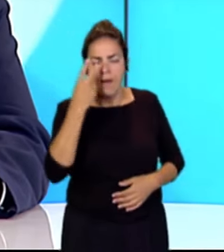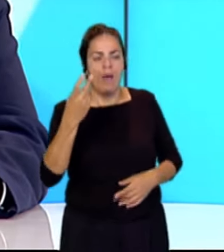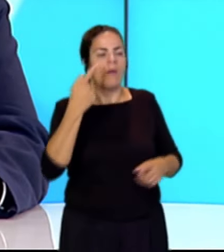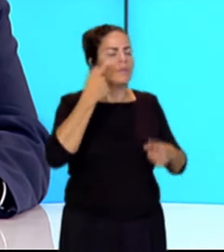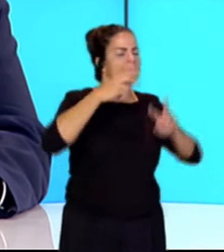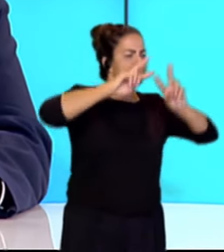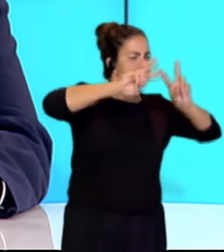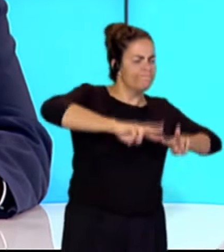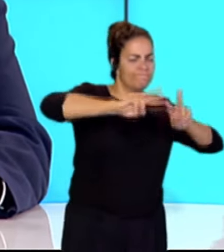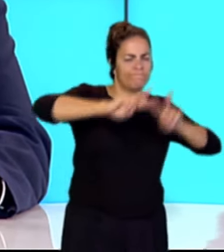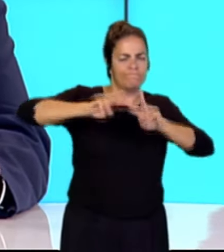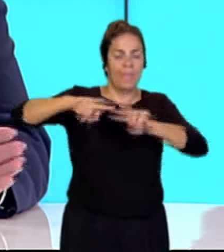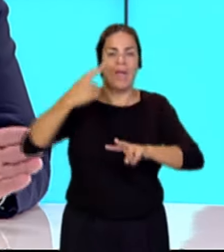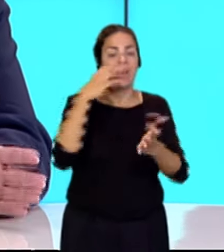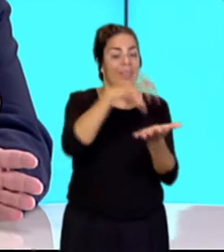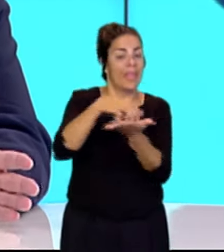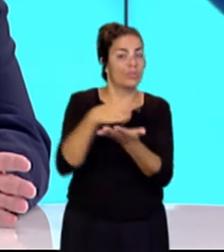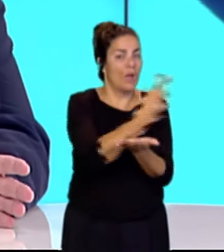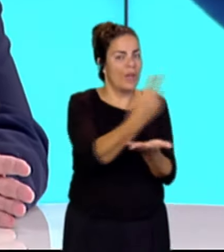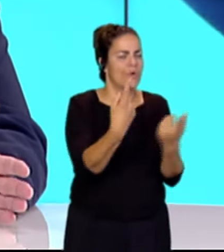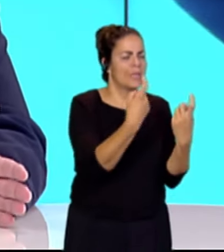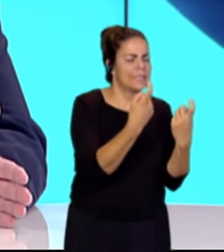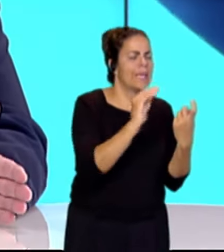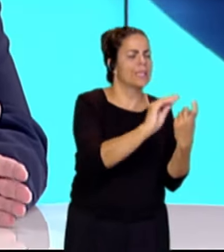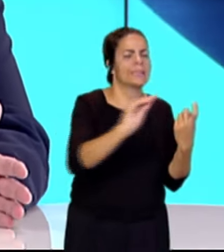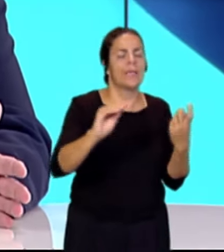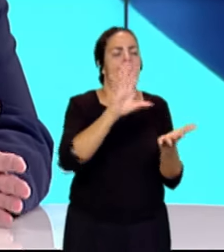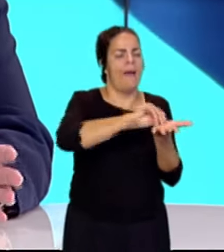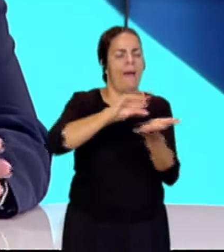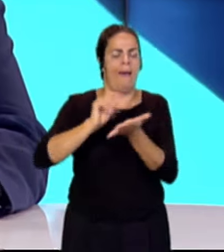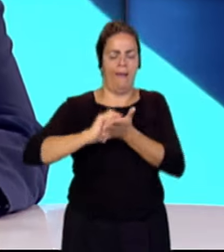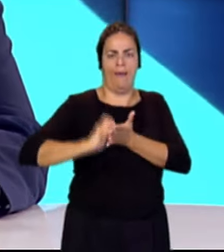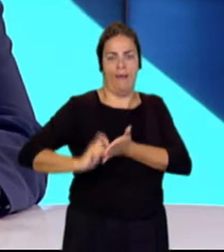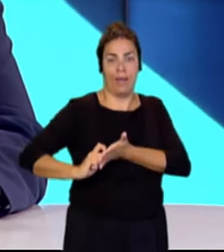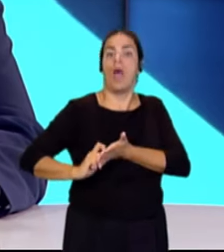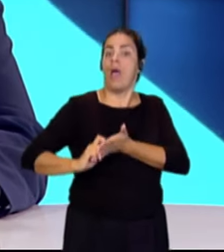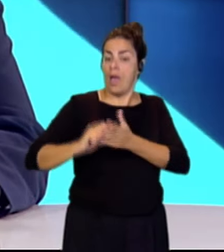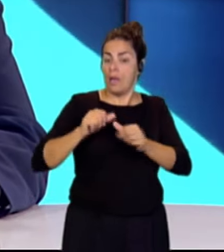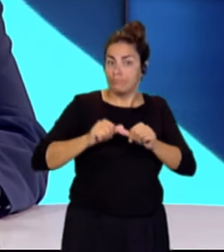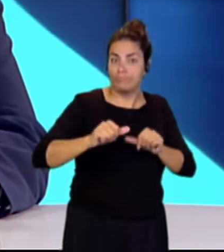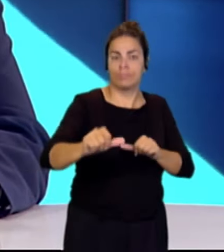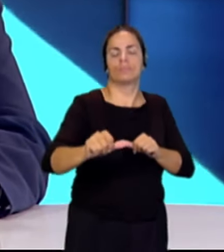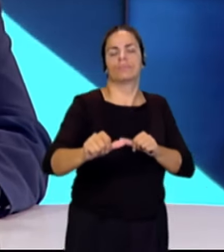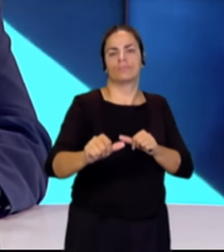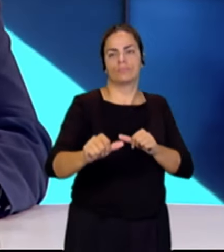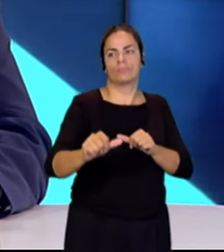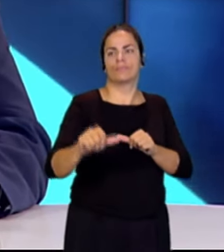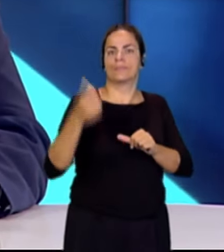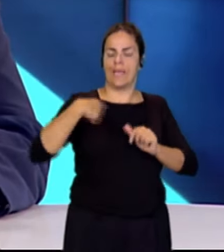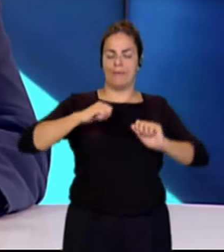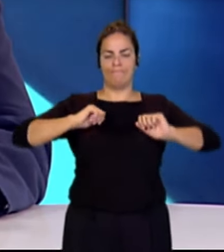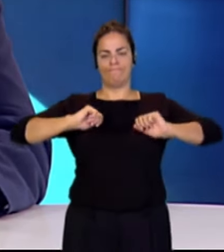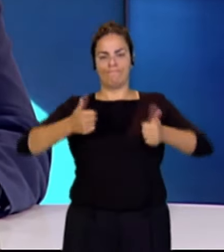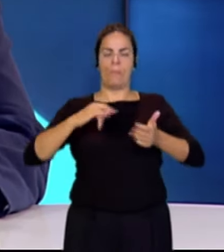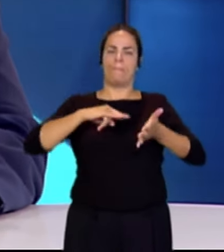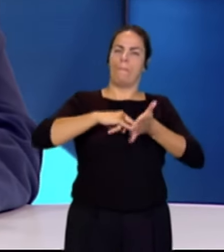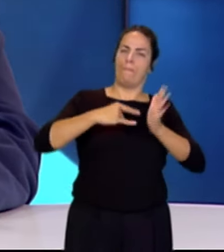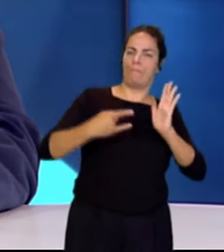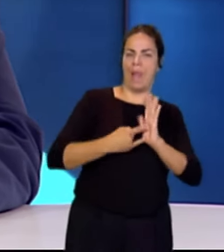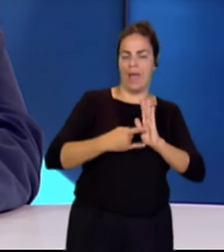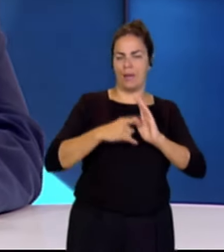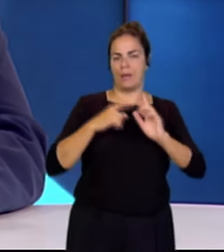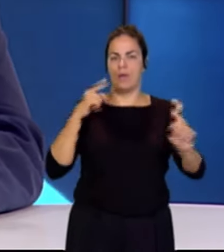necesidades tiene cada centro Y a partir de ahí como decía pues se pone se pondrá en marcha ese plan para la mejora de